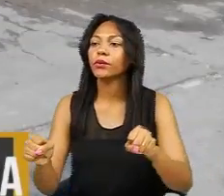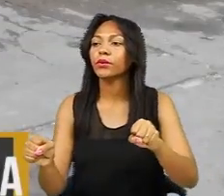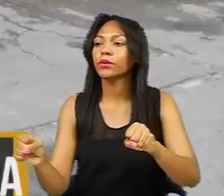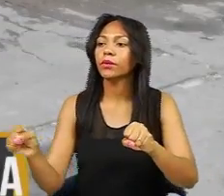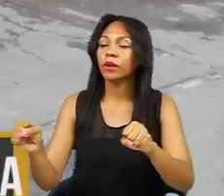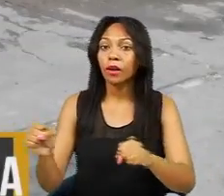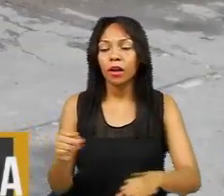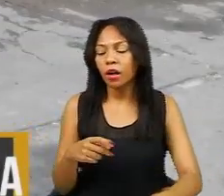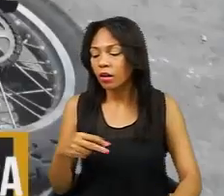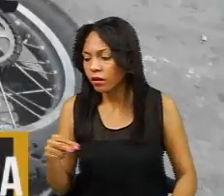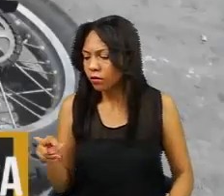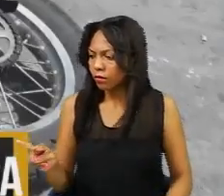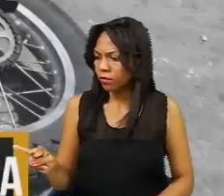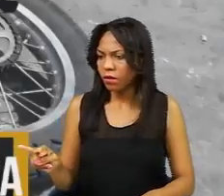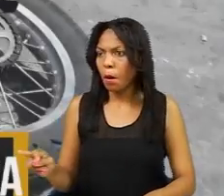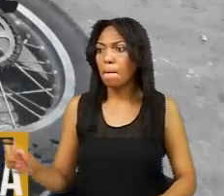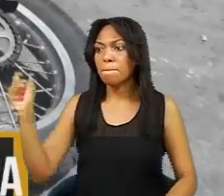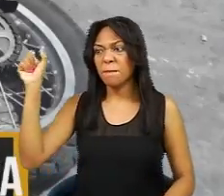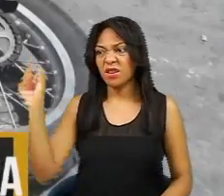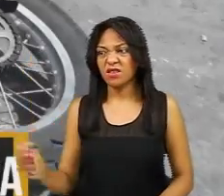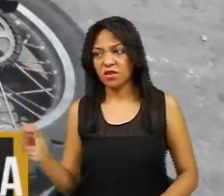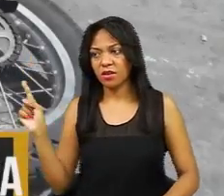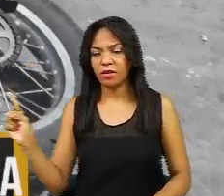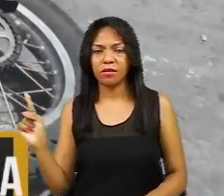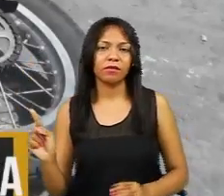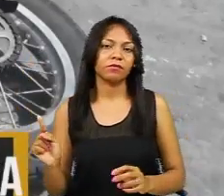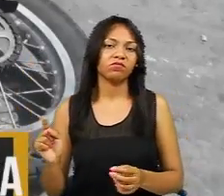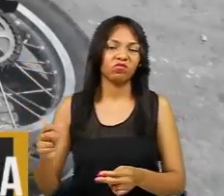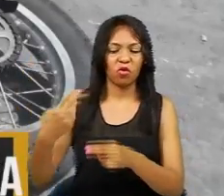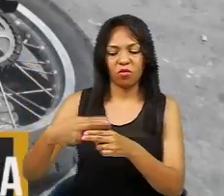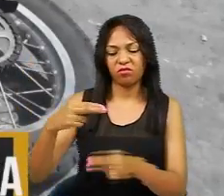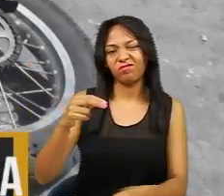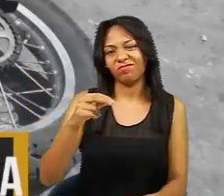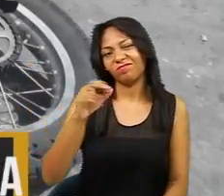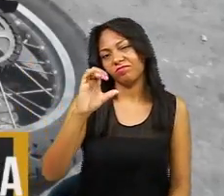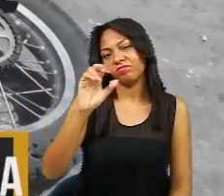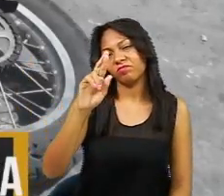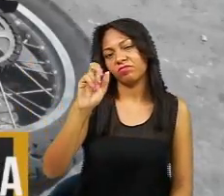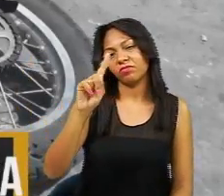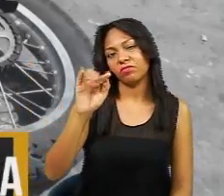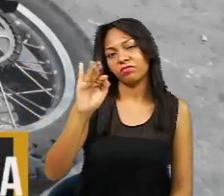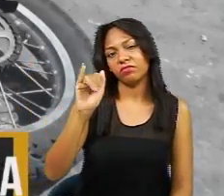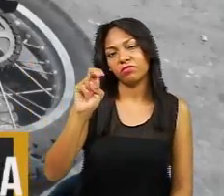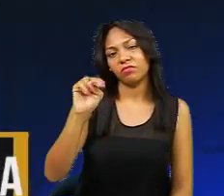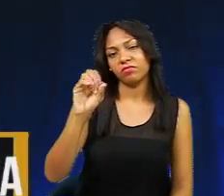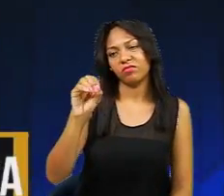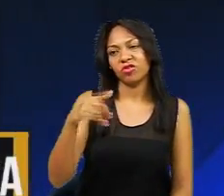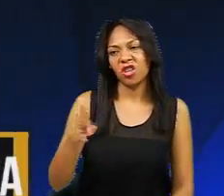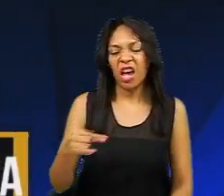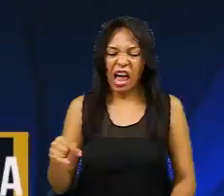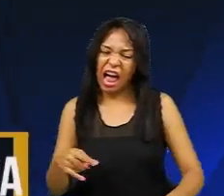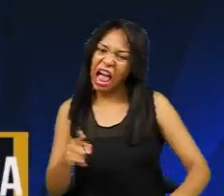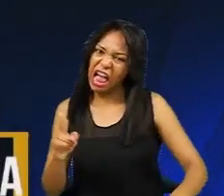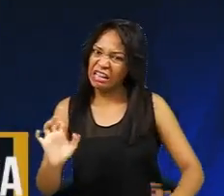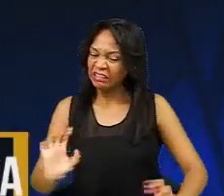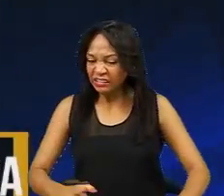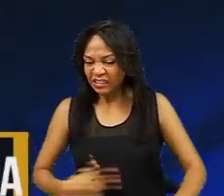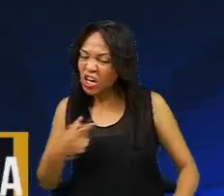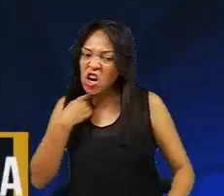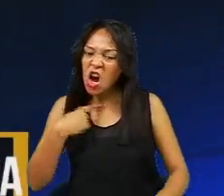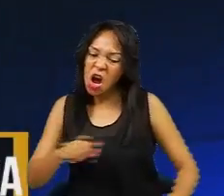motocicleta, encontró de que un individuo con el alias de Cristiano Ronaldo estaba averiando la motocicleta. Un menor de 16